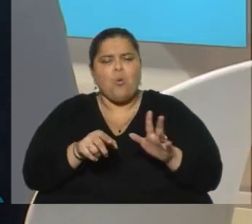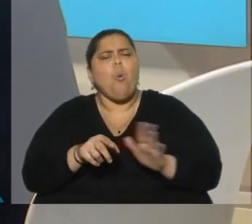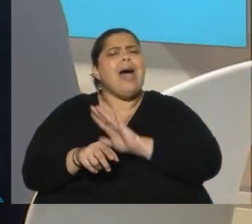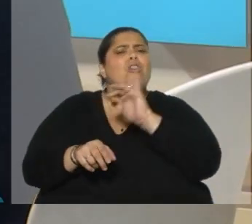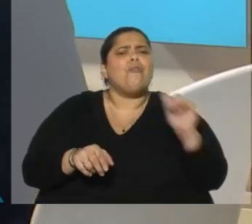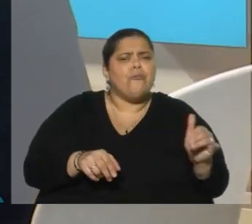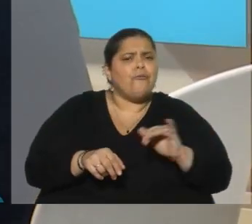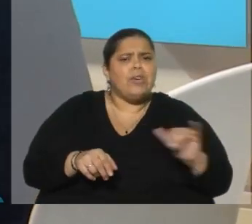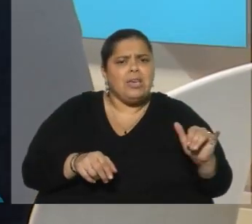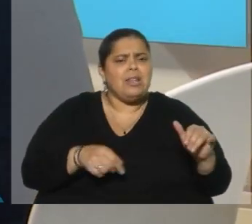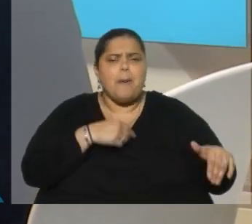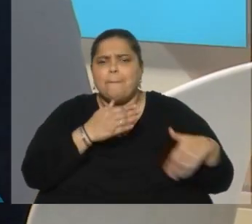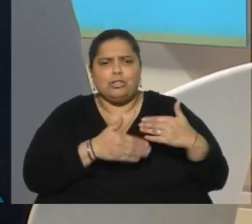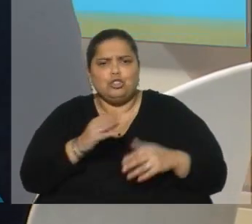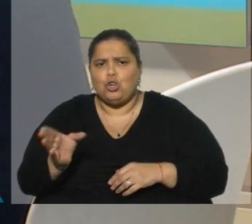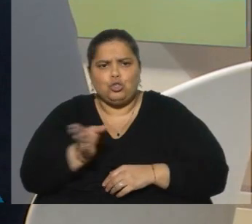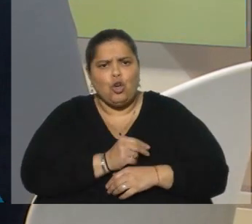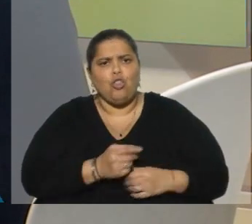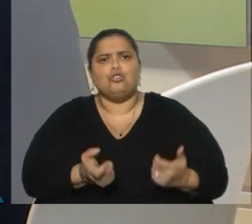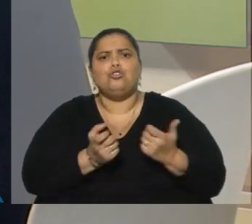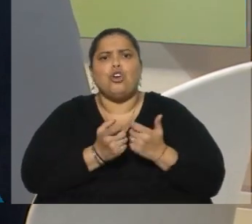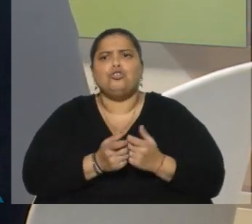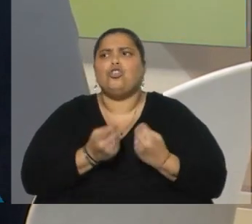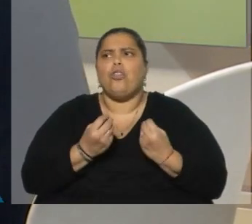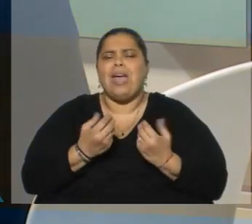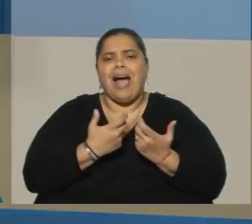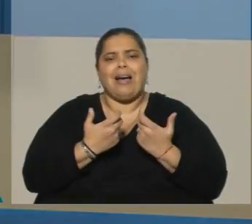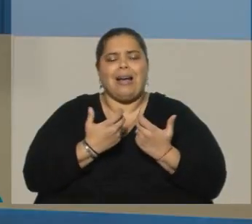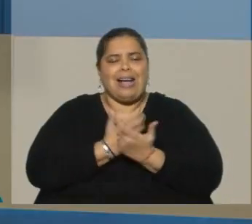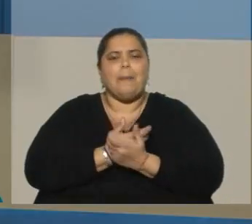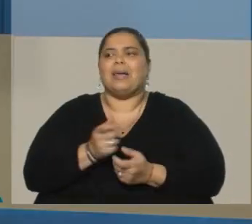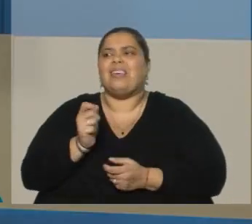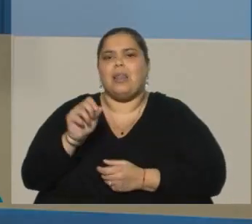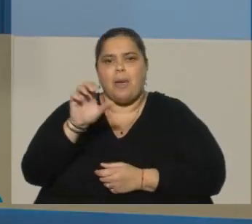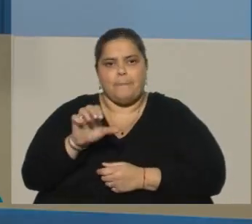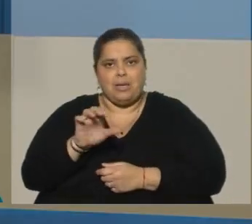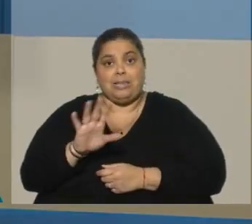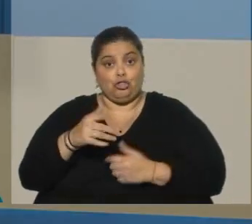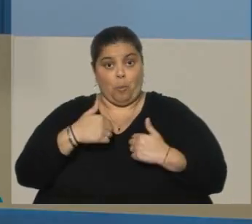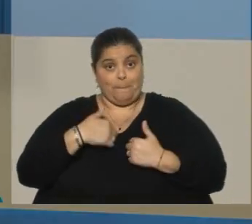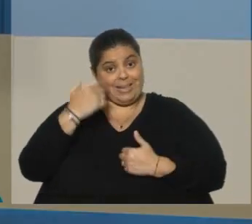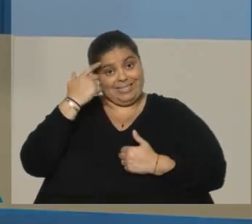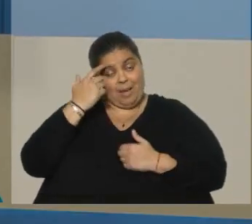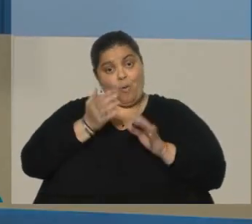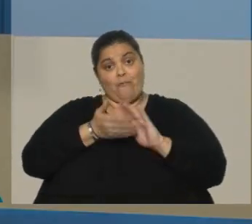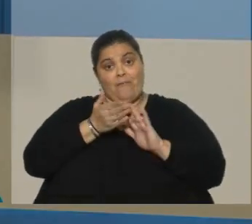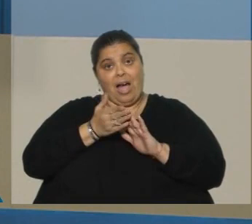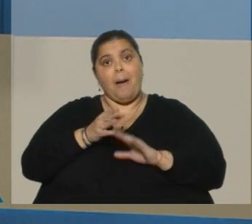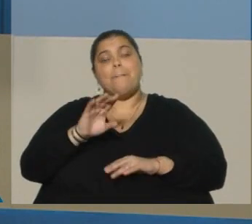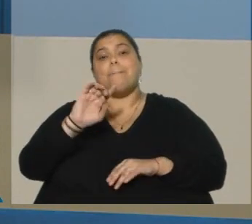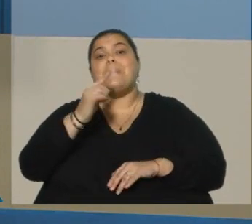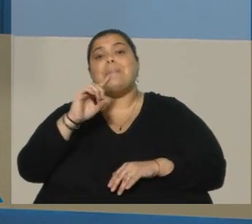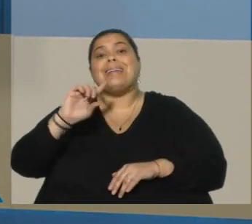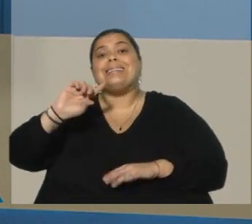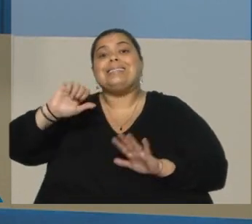Que usted me puede decir, nosotros, el socio de ANCAP para el cemento es tal empresa. Nosotros esperamos tener seleccionado el socio en el primer semestre del año